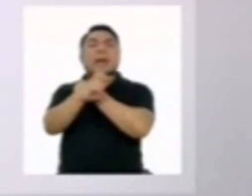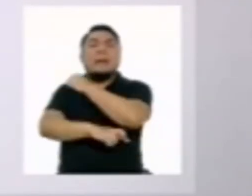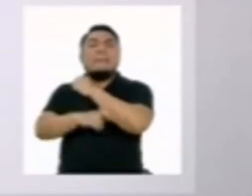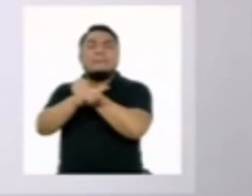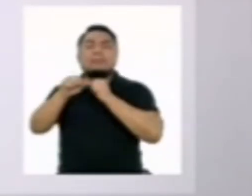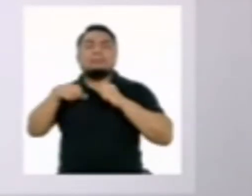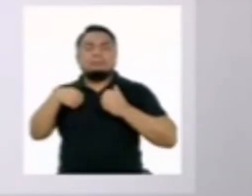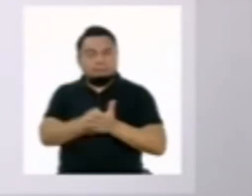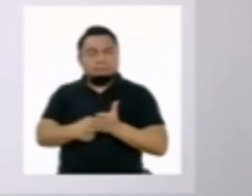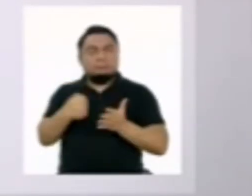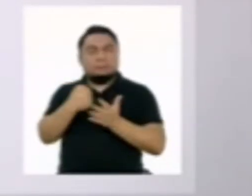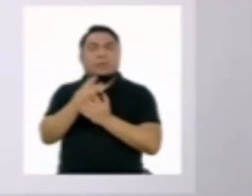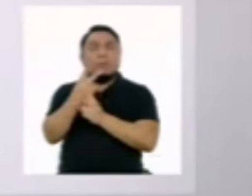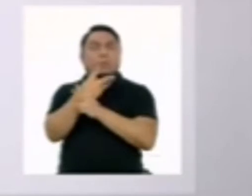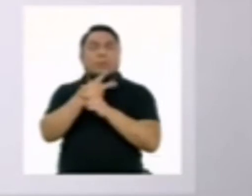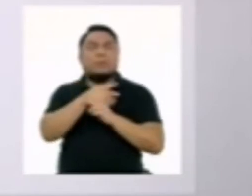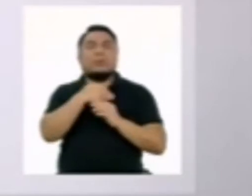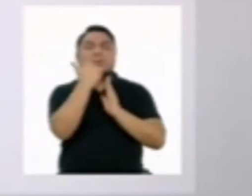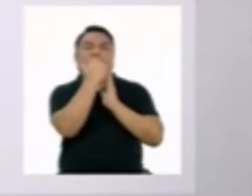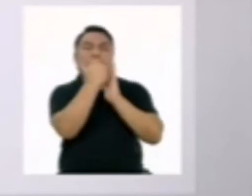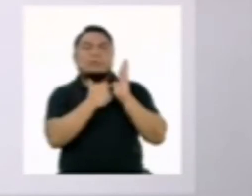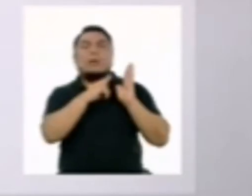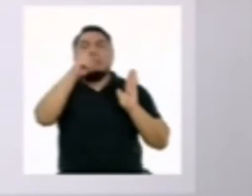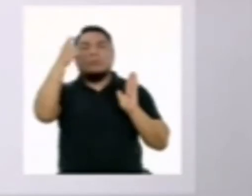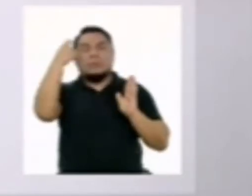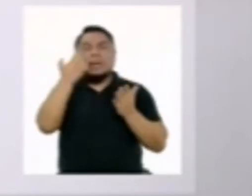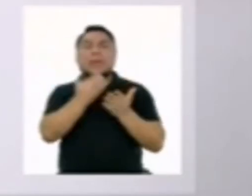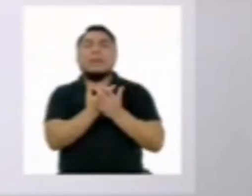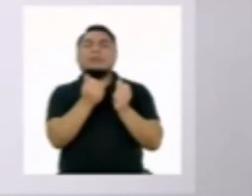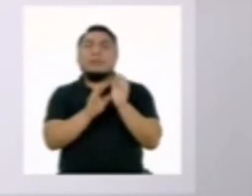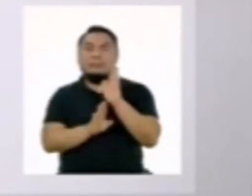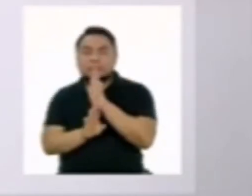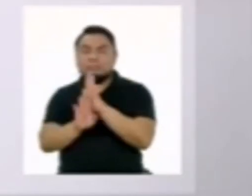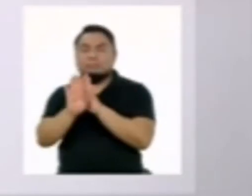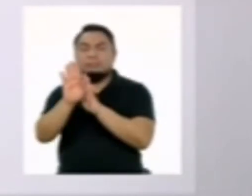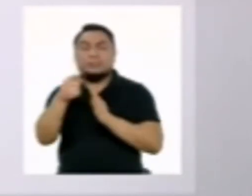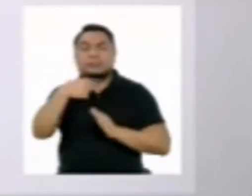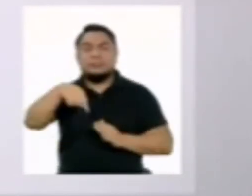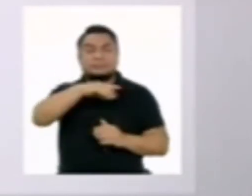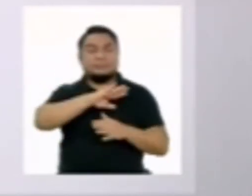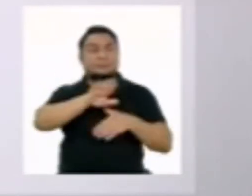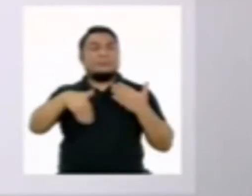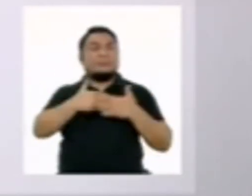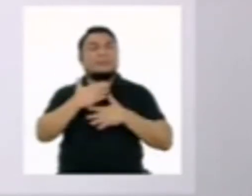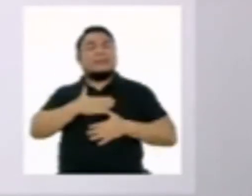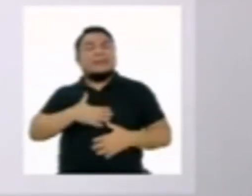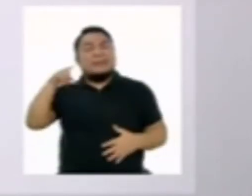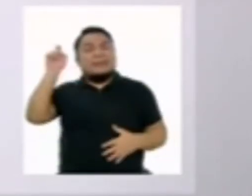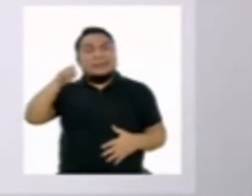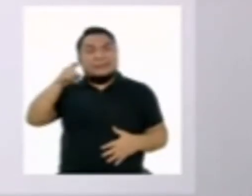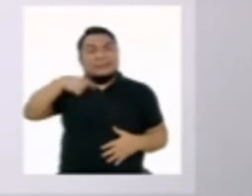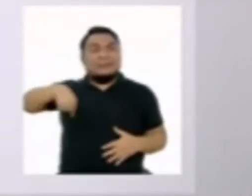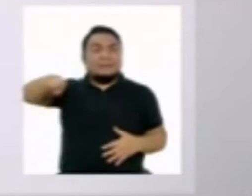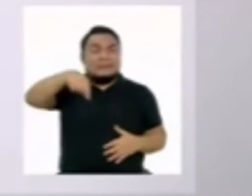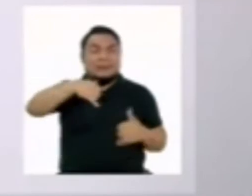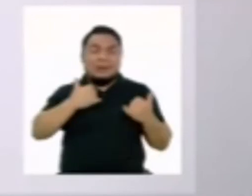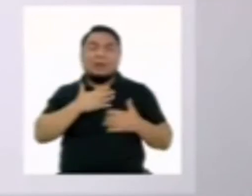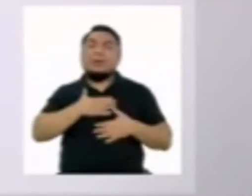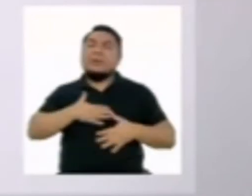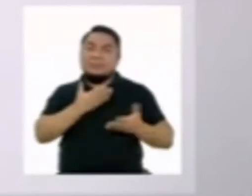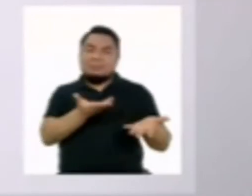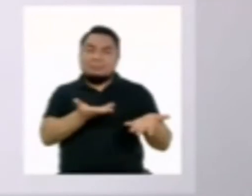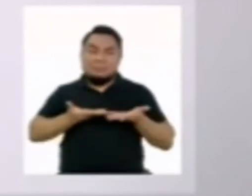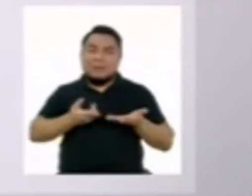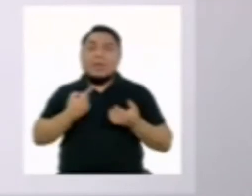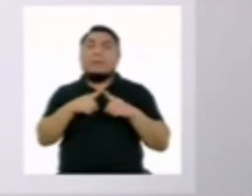que apuesta por políticas económicas y productivas, que aseguran que la satisfacción de las necesidades en el presente